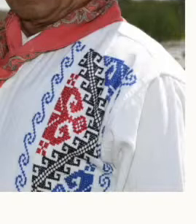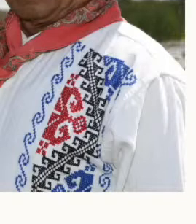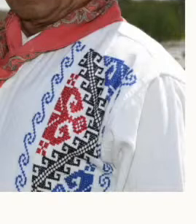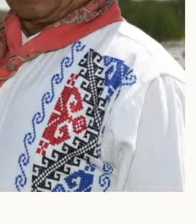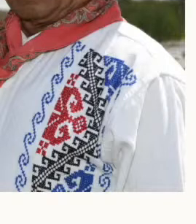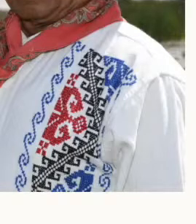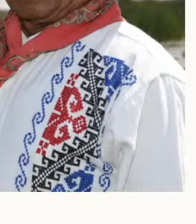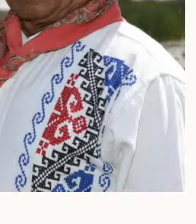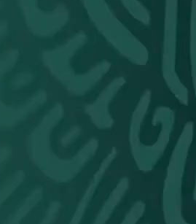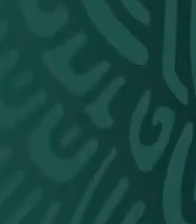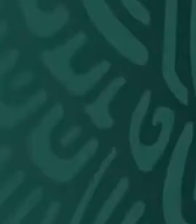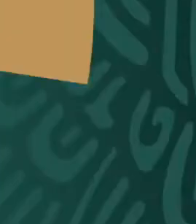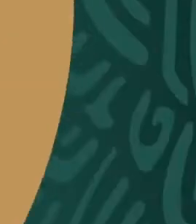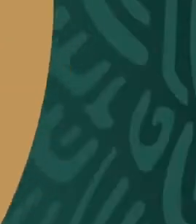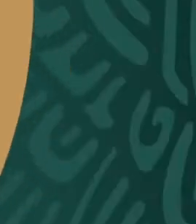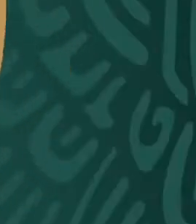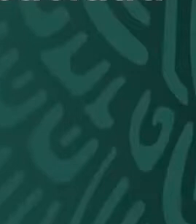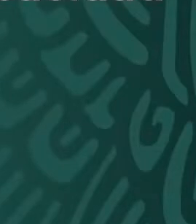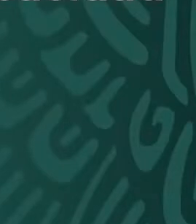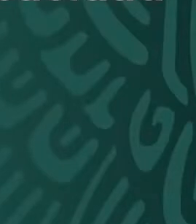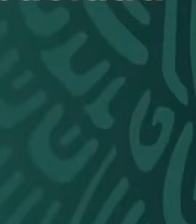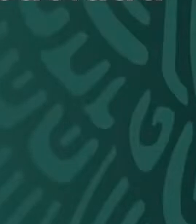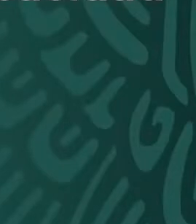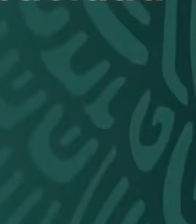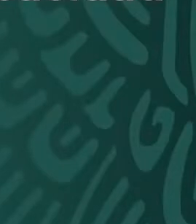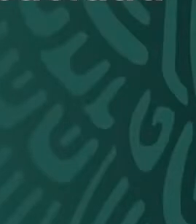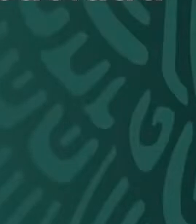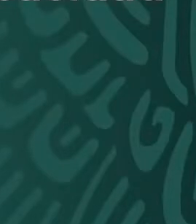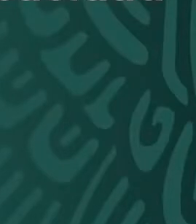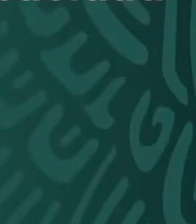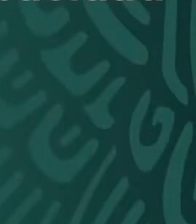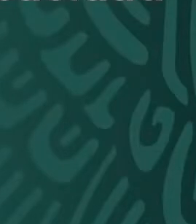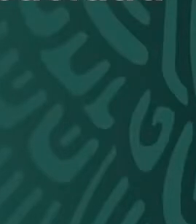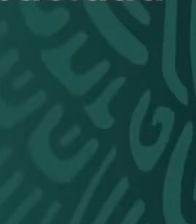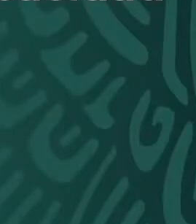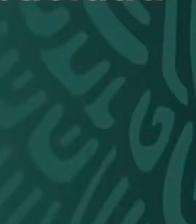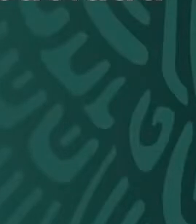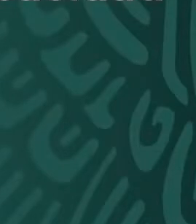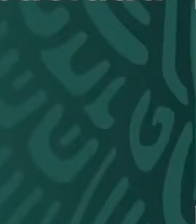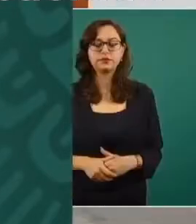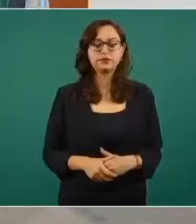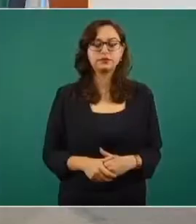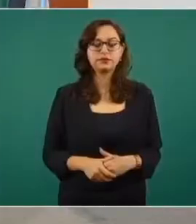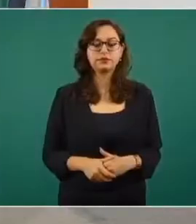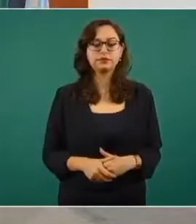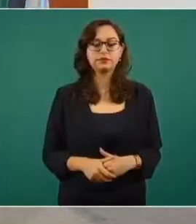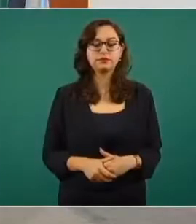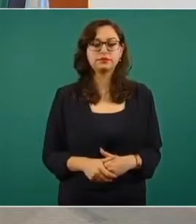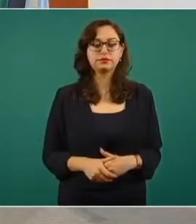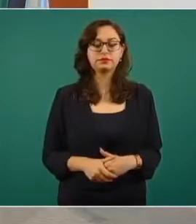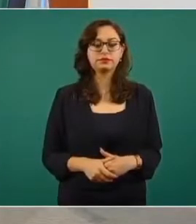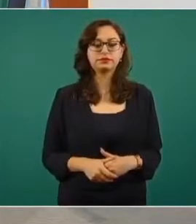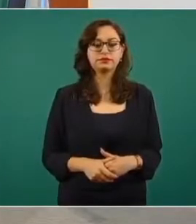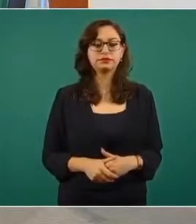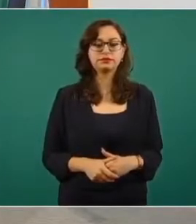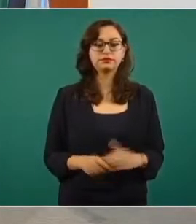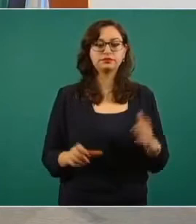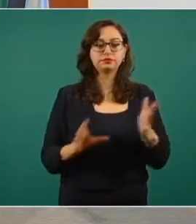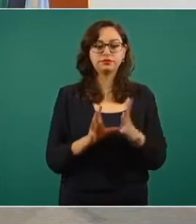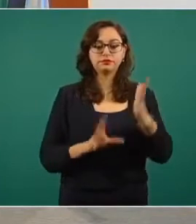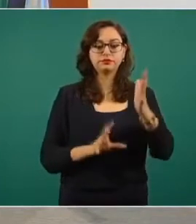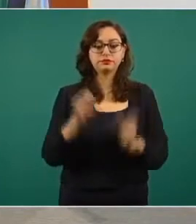las personas recibirán un monto bimestral de 2.700 pesos. A partir de la reforma al artículo